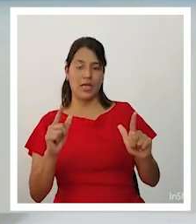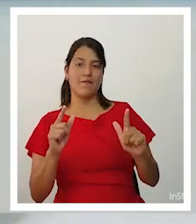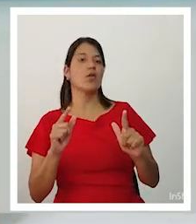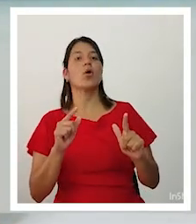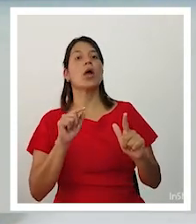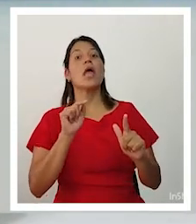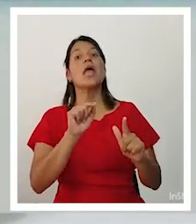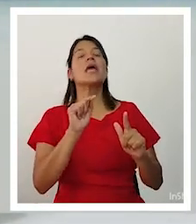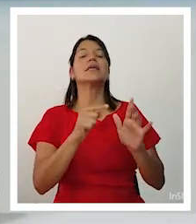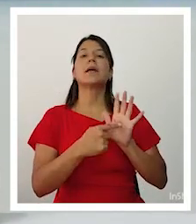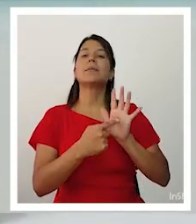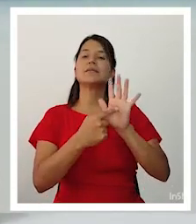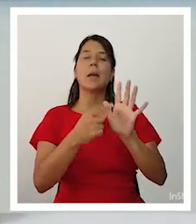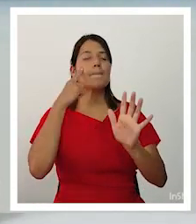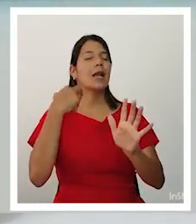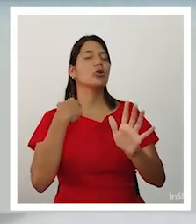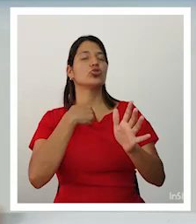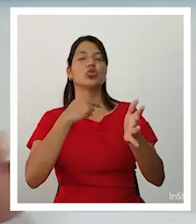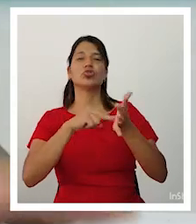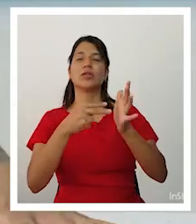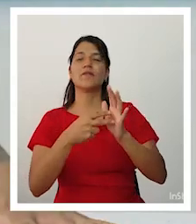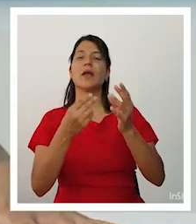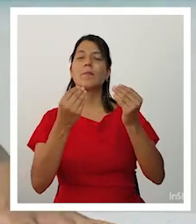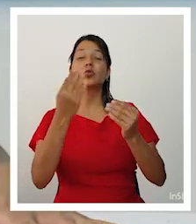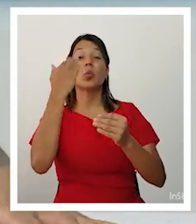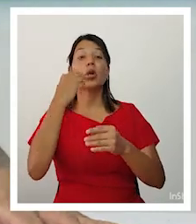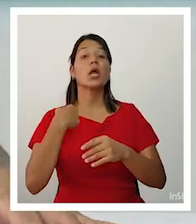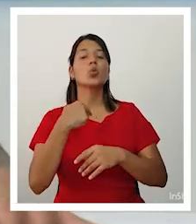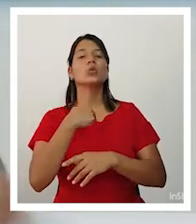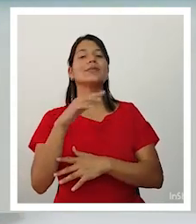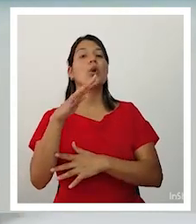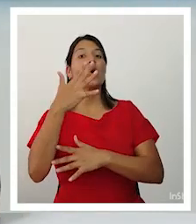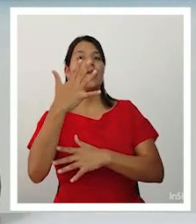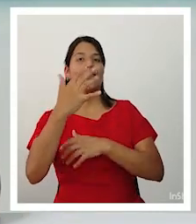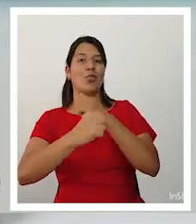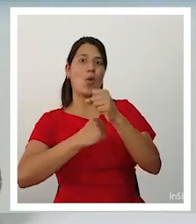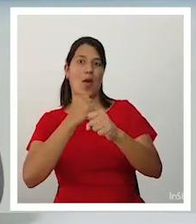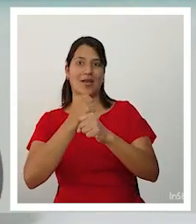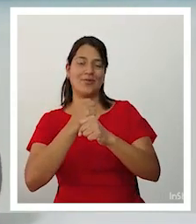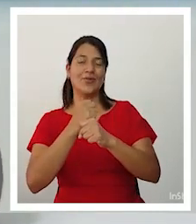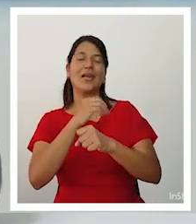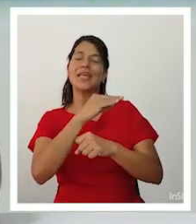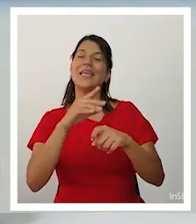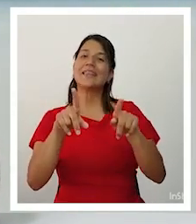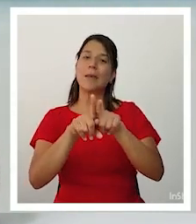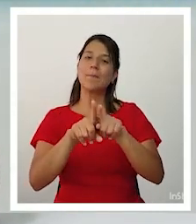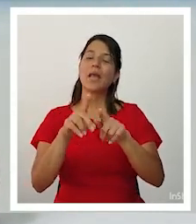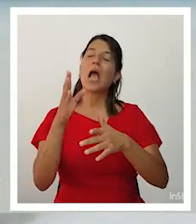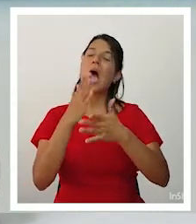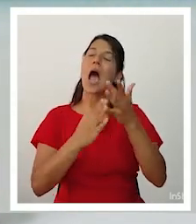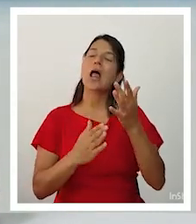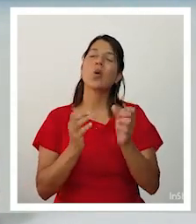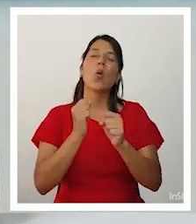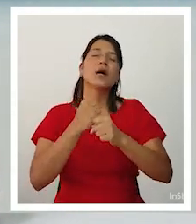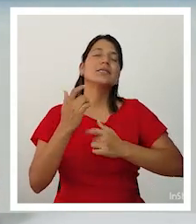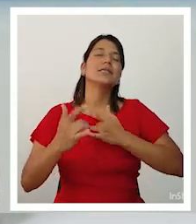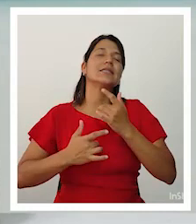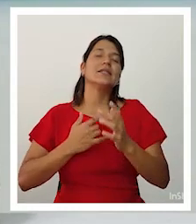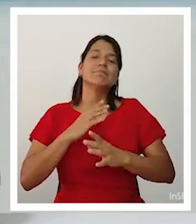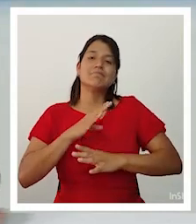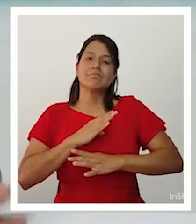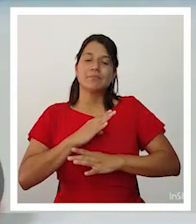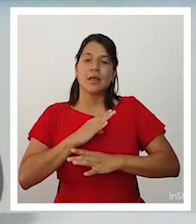para nosotros que representa muchísimo porque es nuestro 5º aniversario. También es algo el cual nos está llenando muchísimo